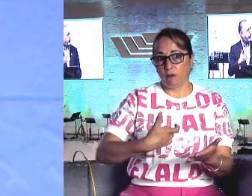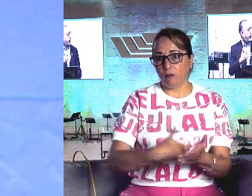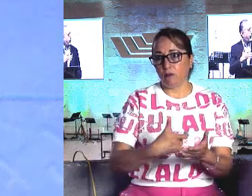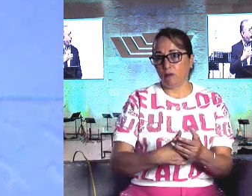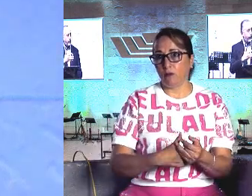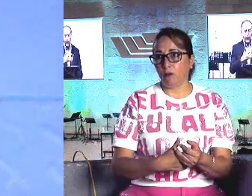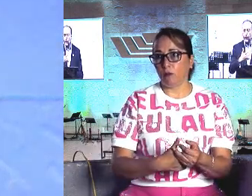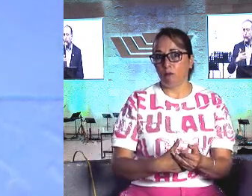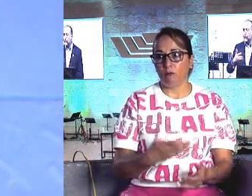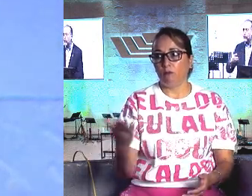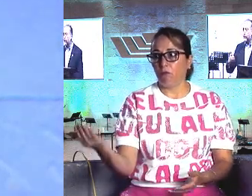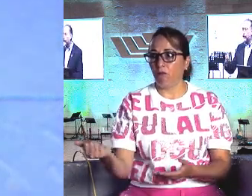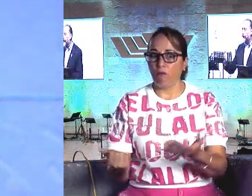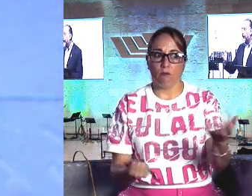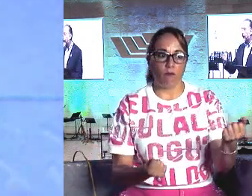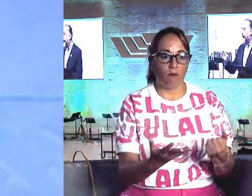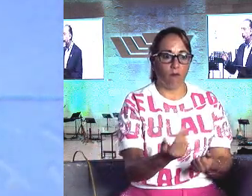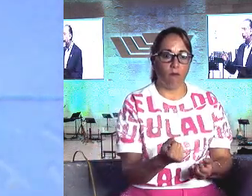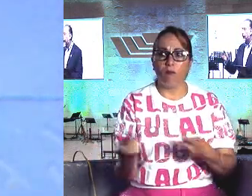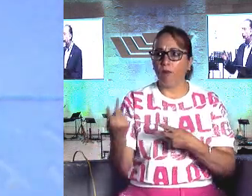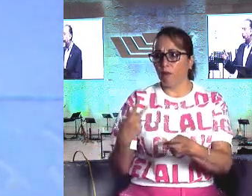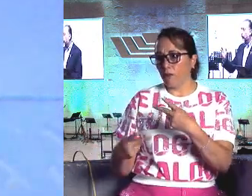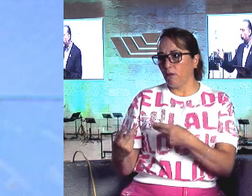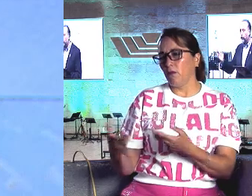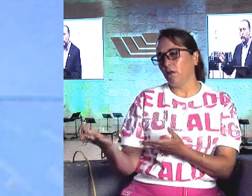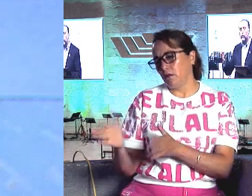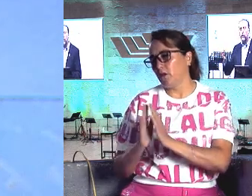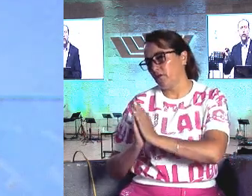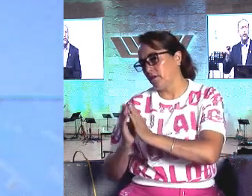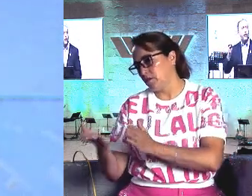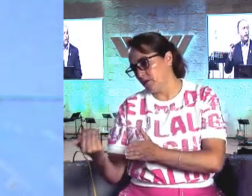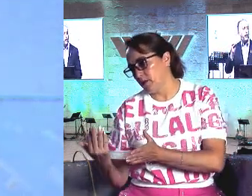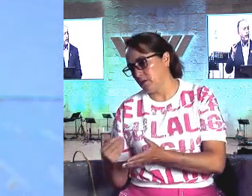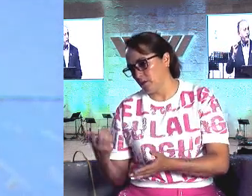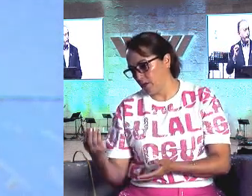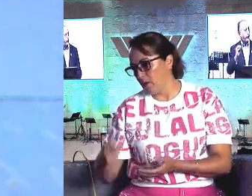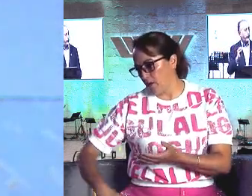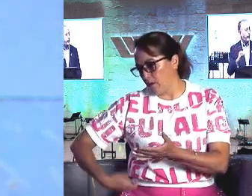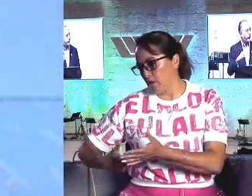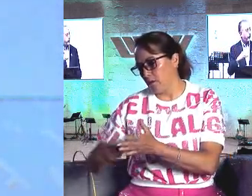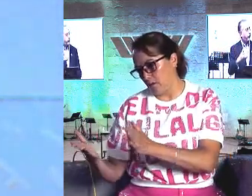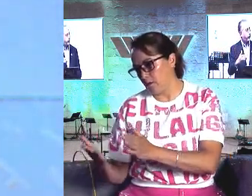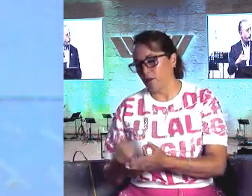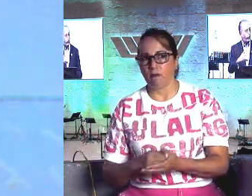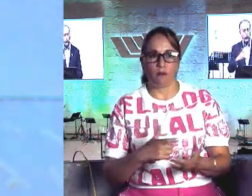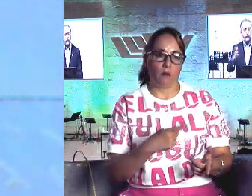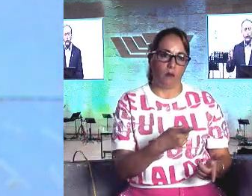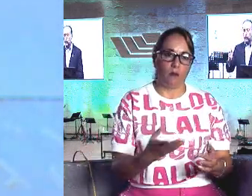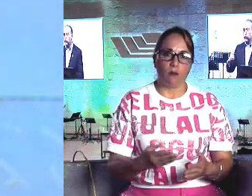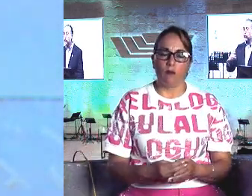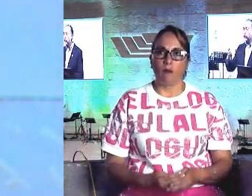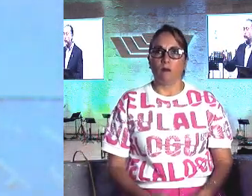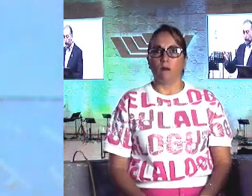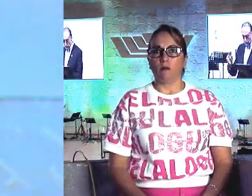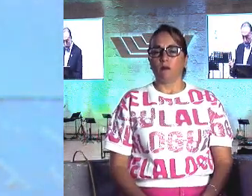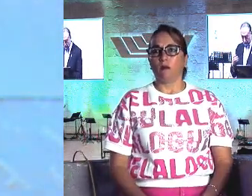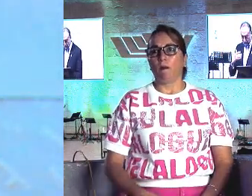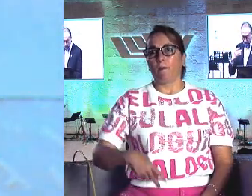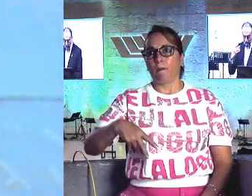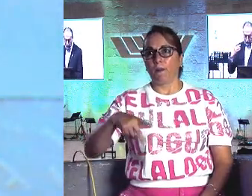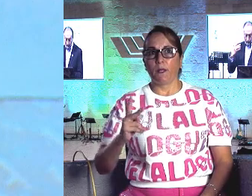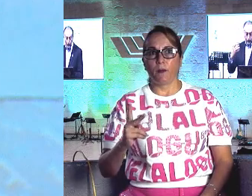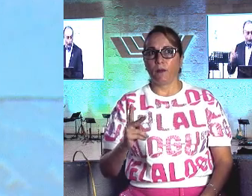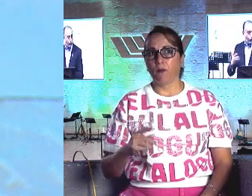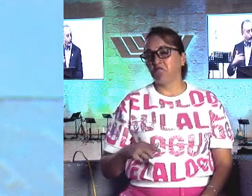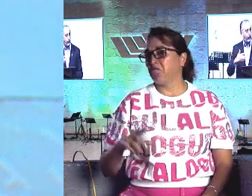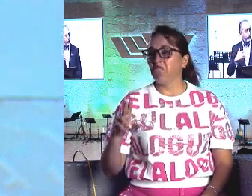Gente que le encanta pedir prestado, extorsiona y le dice a los demás, es que tú no eres misericordioso, ¿por qué no me prestas?